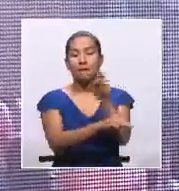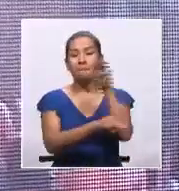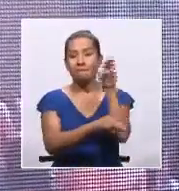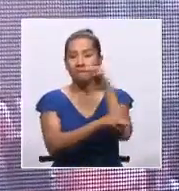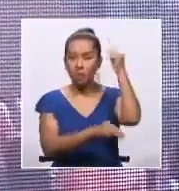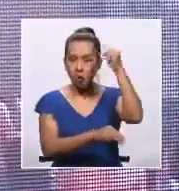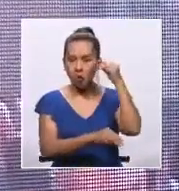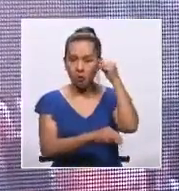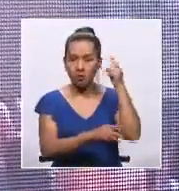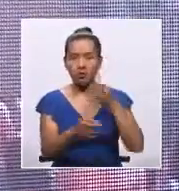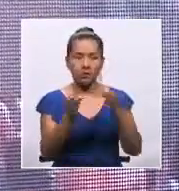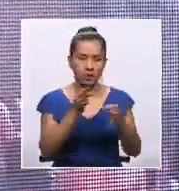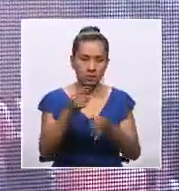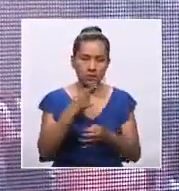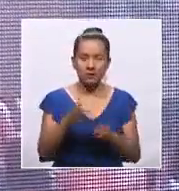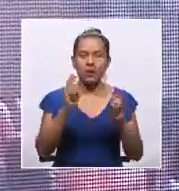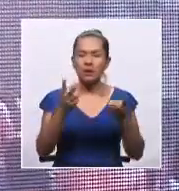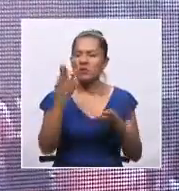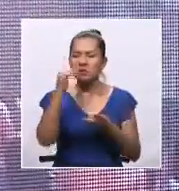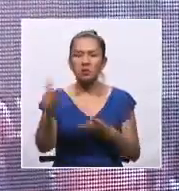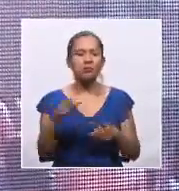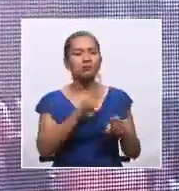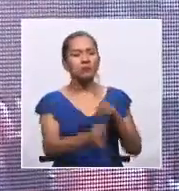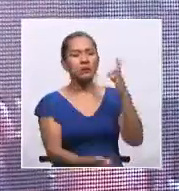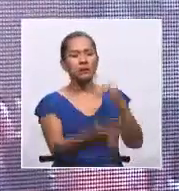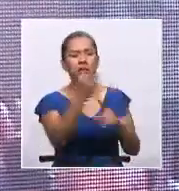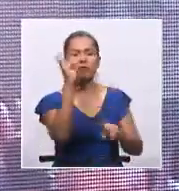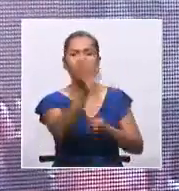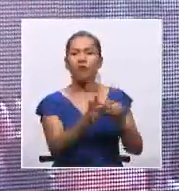que el objetivo de esta toma y quema de la